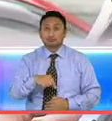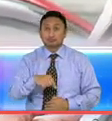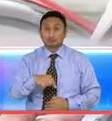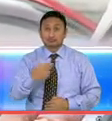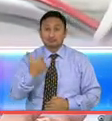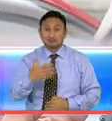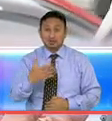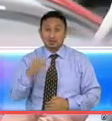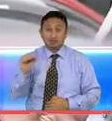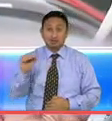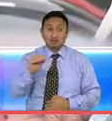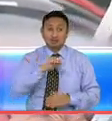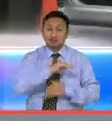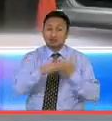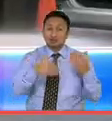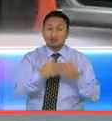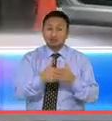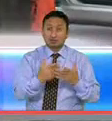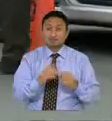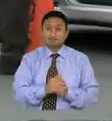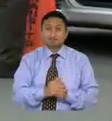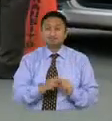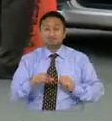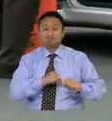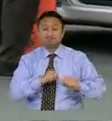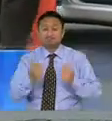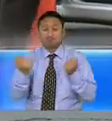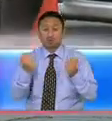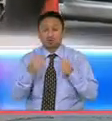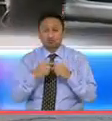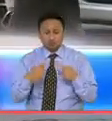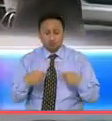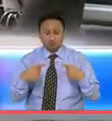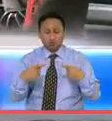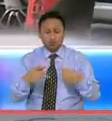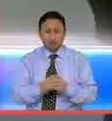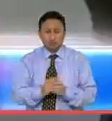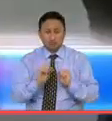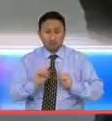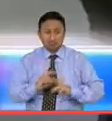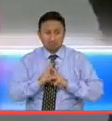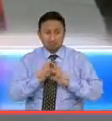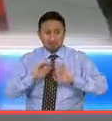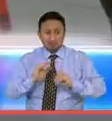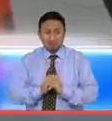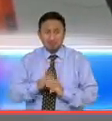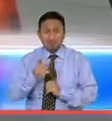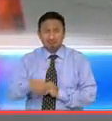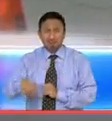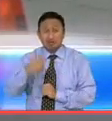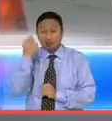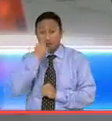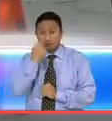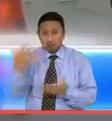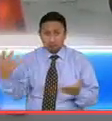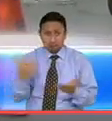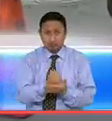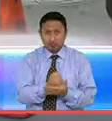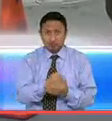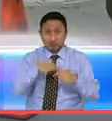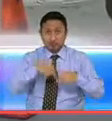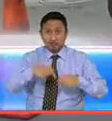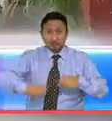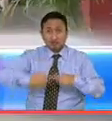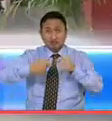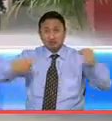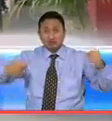las alertas con todas las unidades. Que los operativos de control son a diario, que han habido resultados como el decomiso de sustancias sujetas a fiscalización y armas